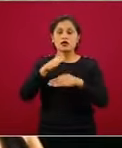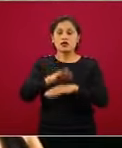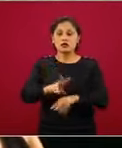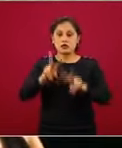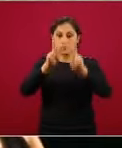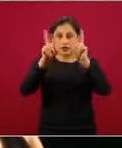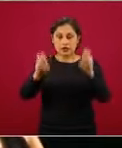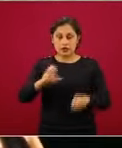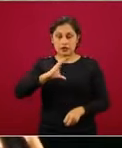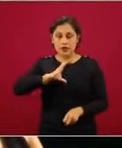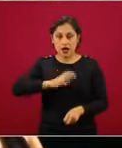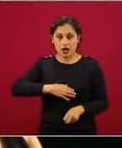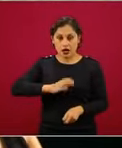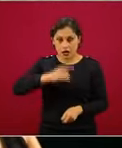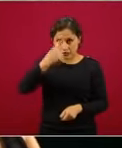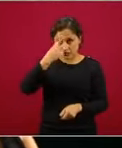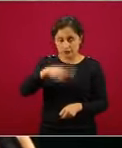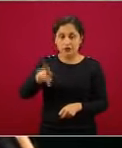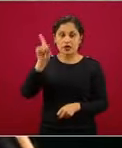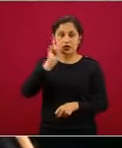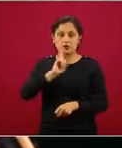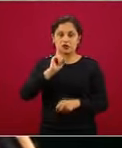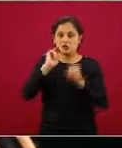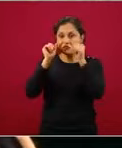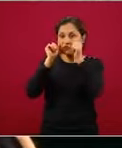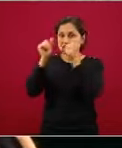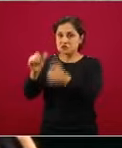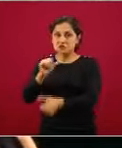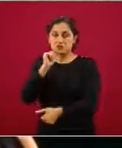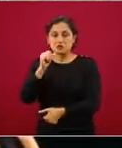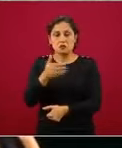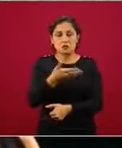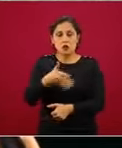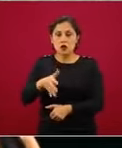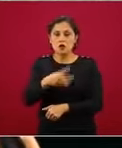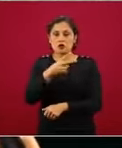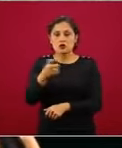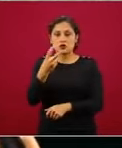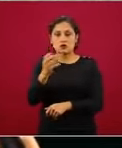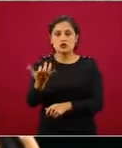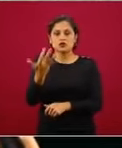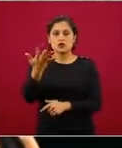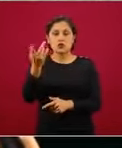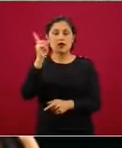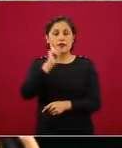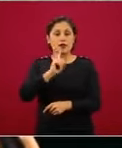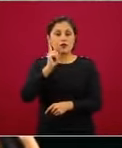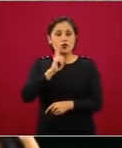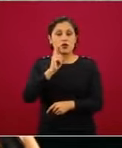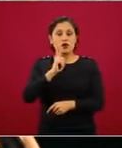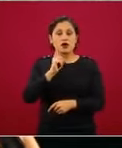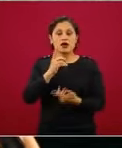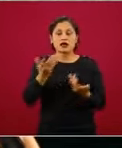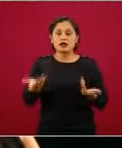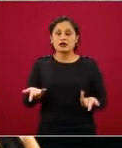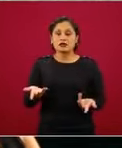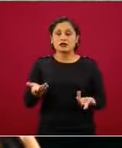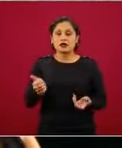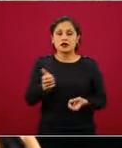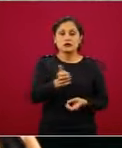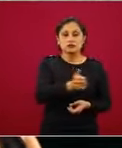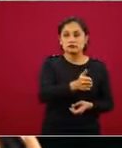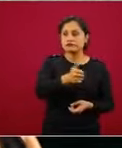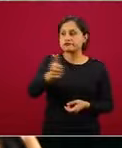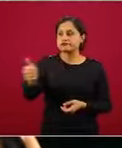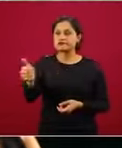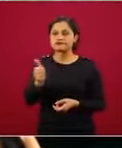el tema del cáncer. Son más de 250 mujeres, las han traído pues desafortunadamente de un lado para